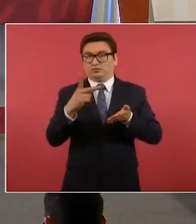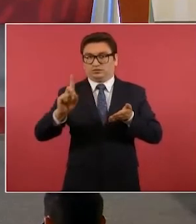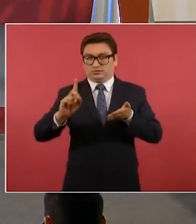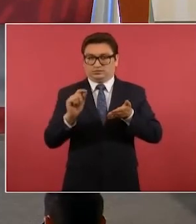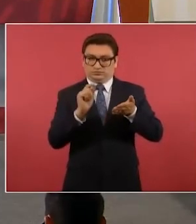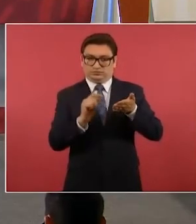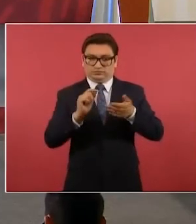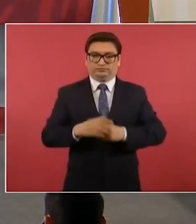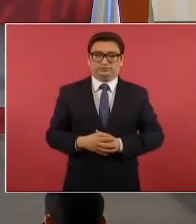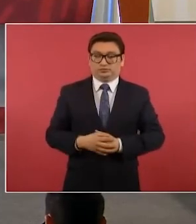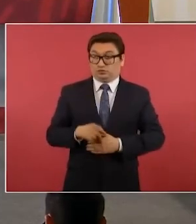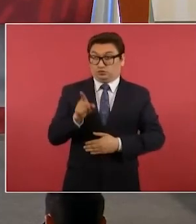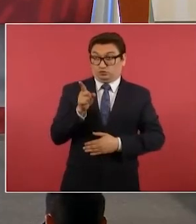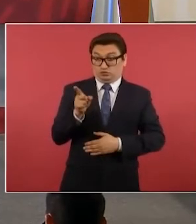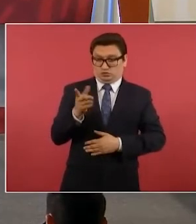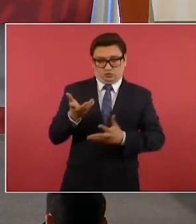Estás actuando muy bien